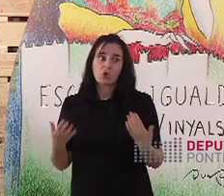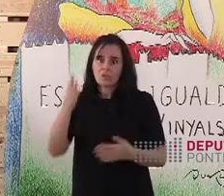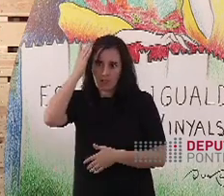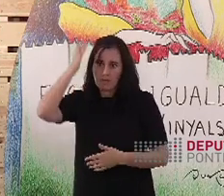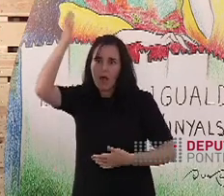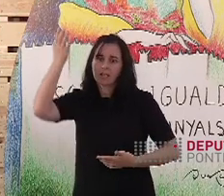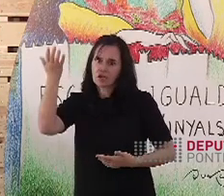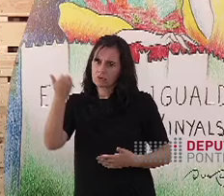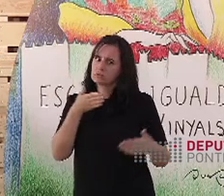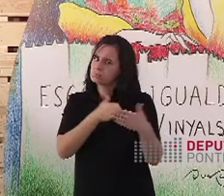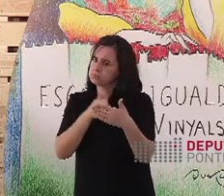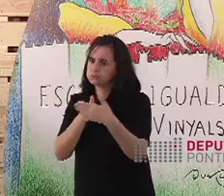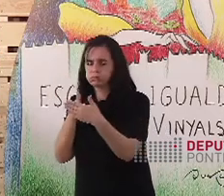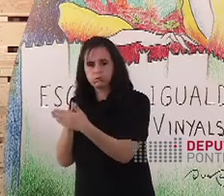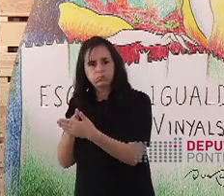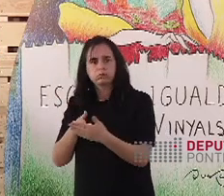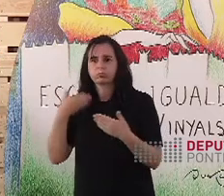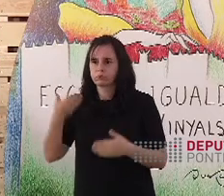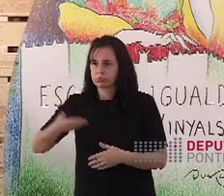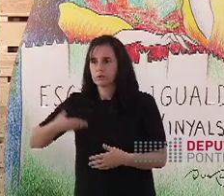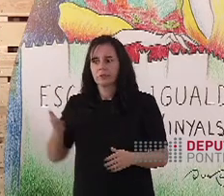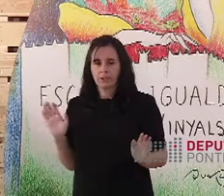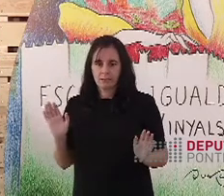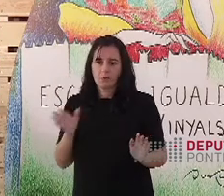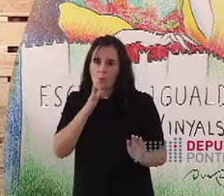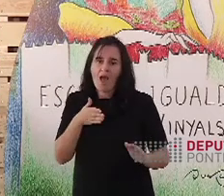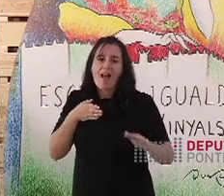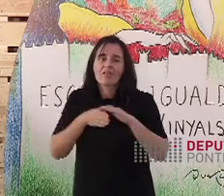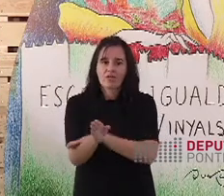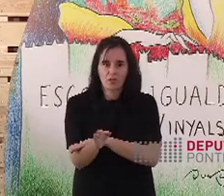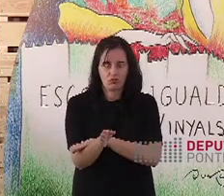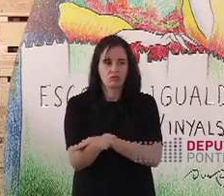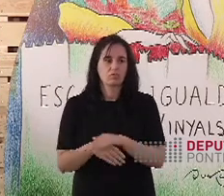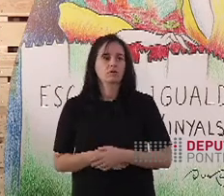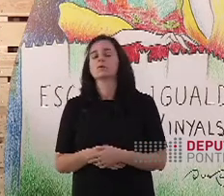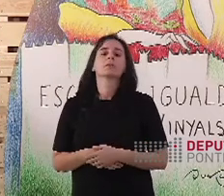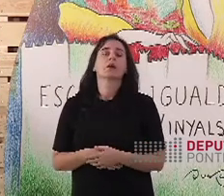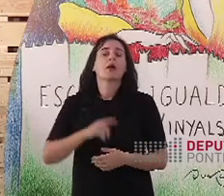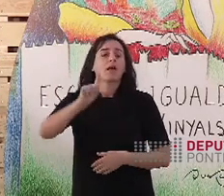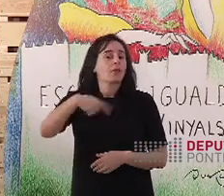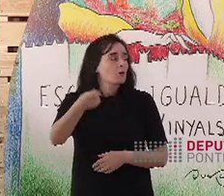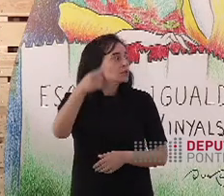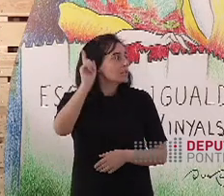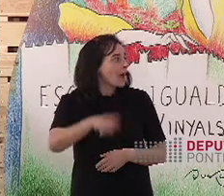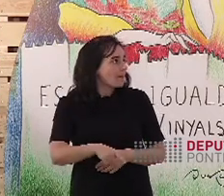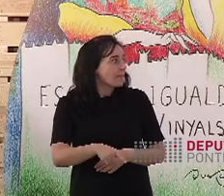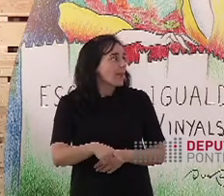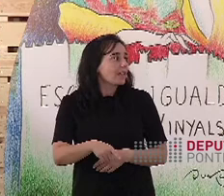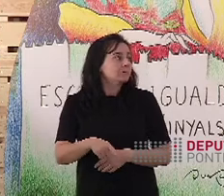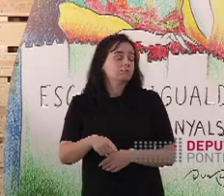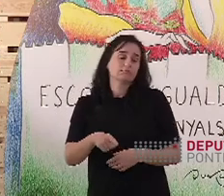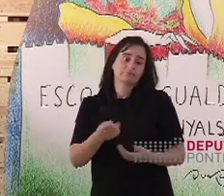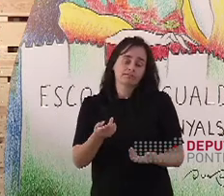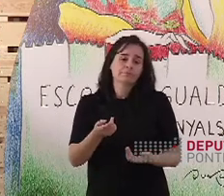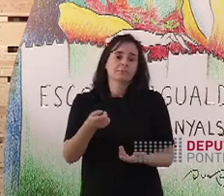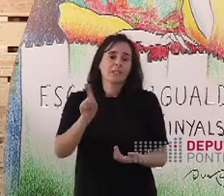a dificultade, non? Que se podría ter de acceso a potenciais víctimas. E despois está tamén que cada vez